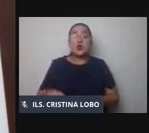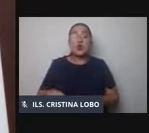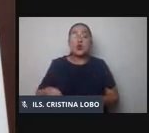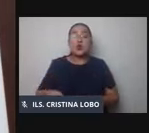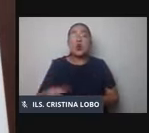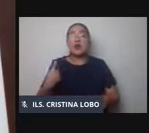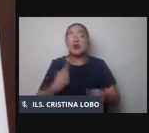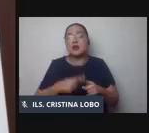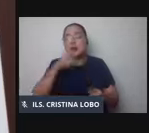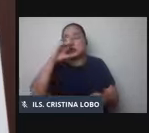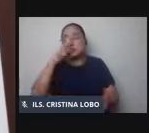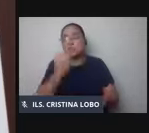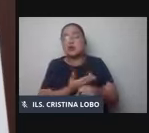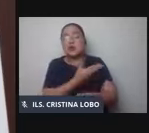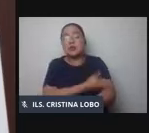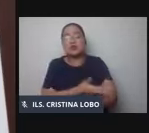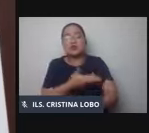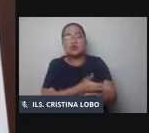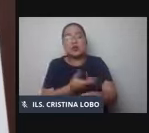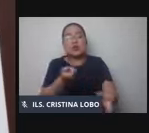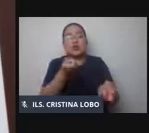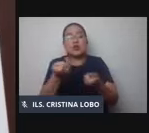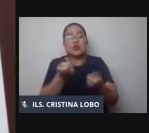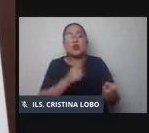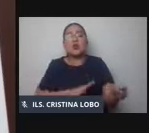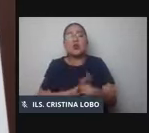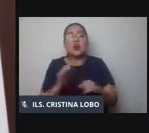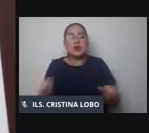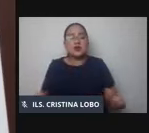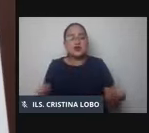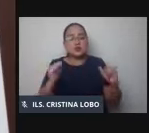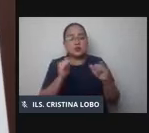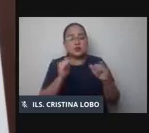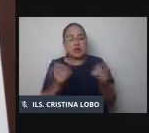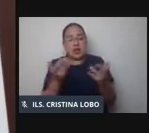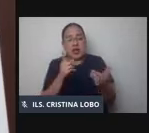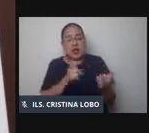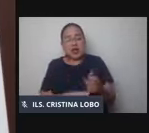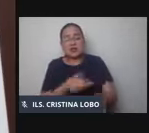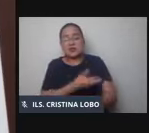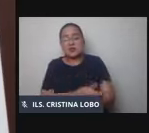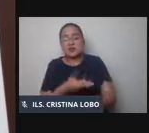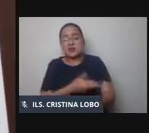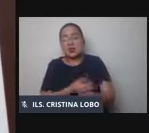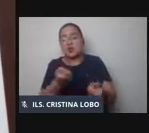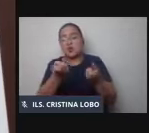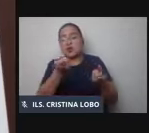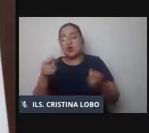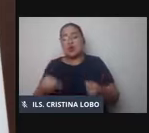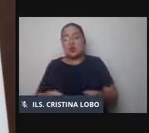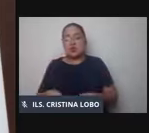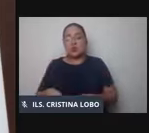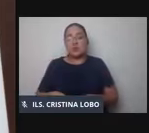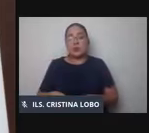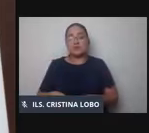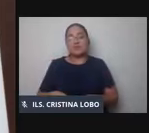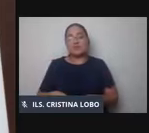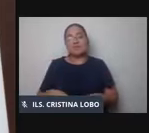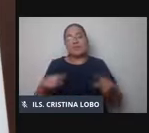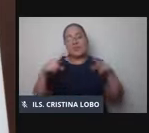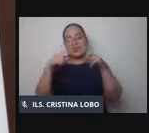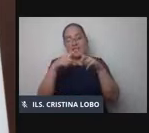gestiona? ¿Qué institución ustedes saben que gestione la culpa? La iglesia, la